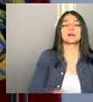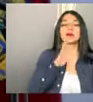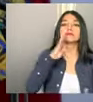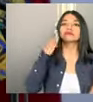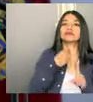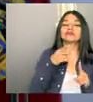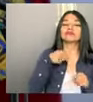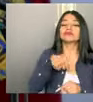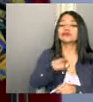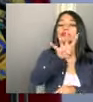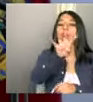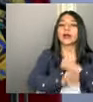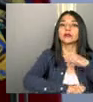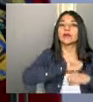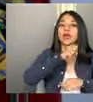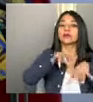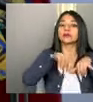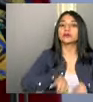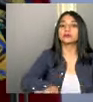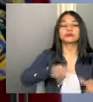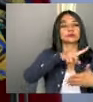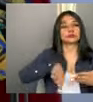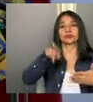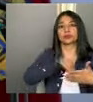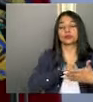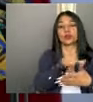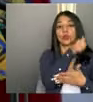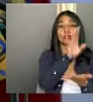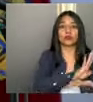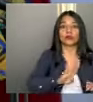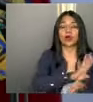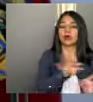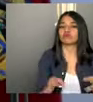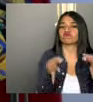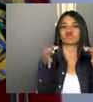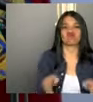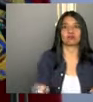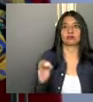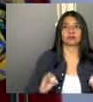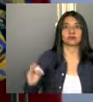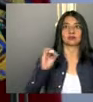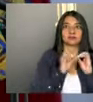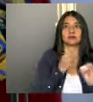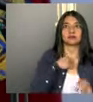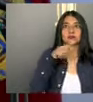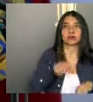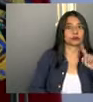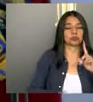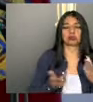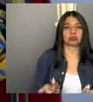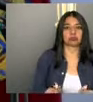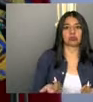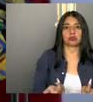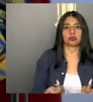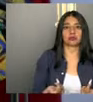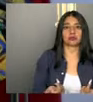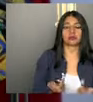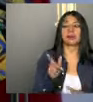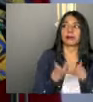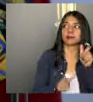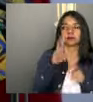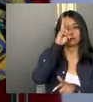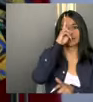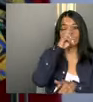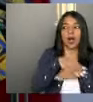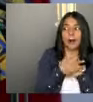que en los próximos 40 años no se regularice ningún barrio más que no haya seguido la normativa, porque no vamos a hacer el caso, juego a los traficantes de tierra.